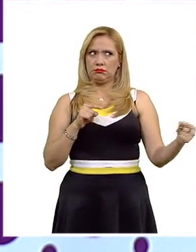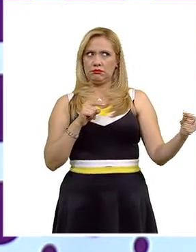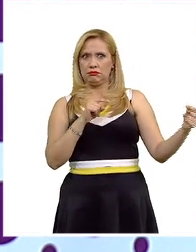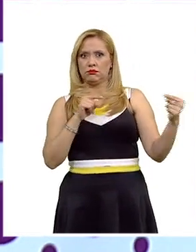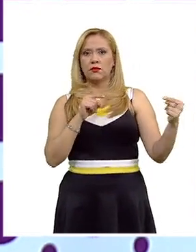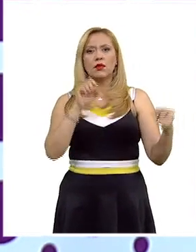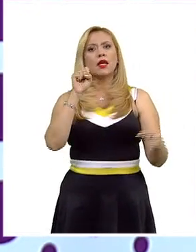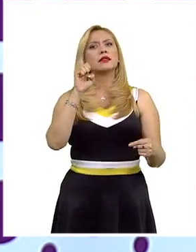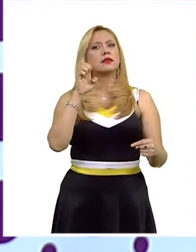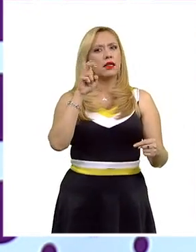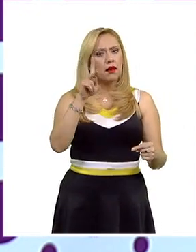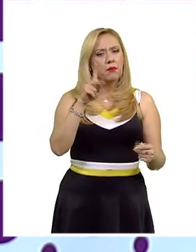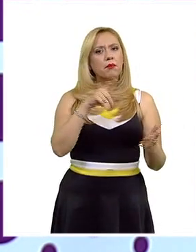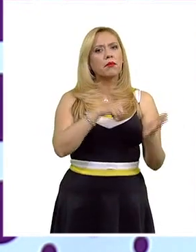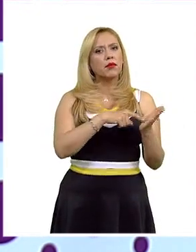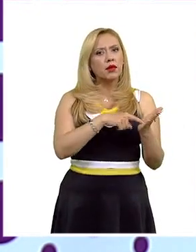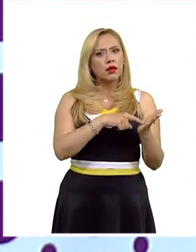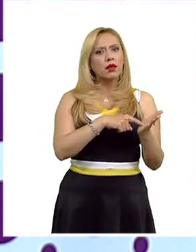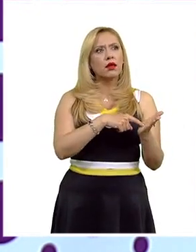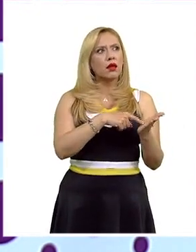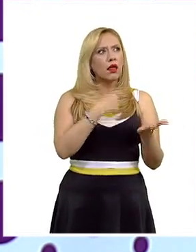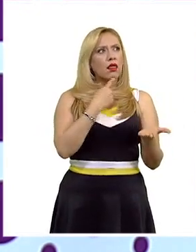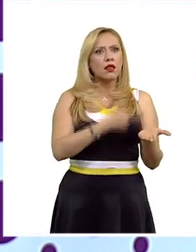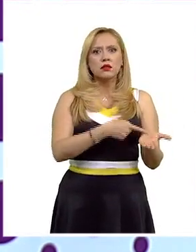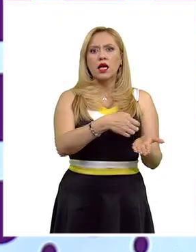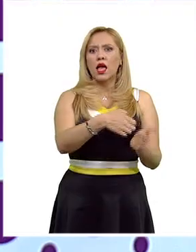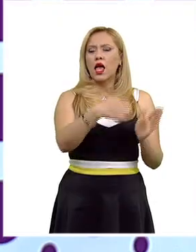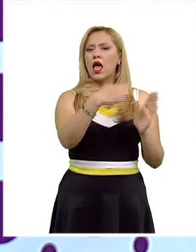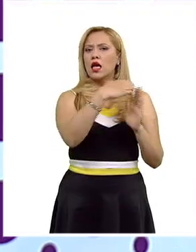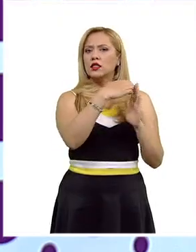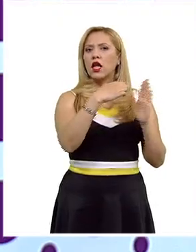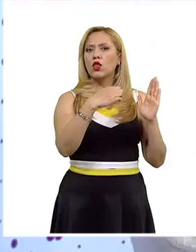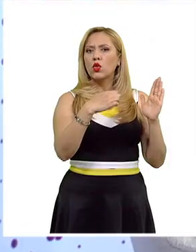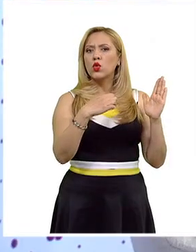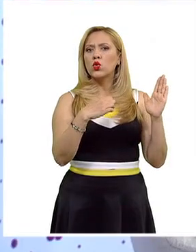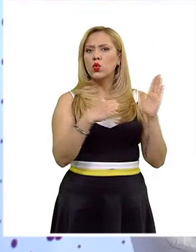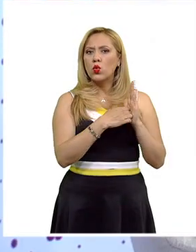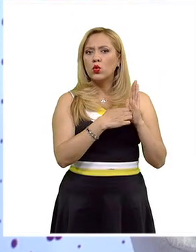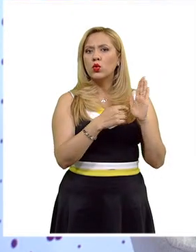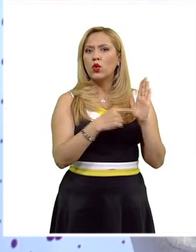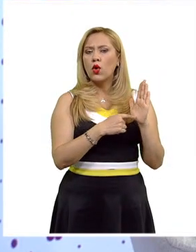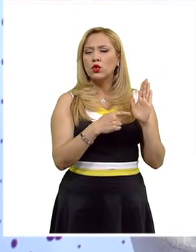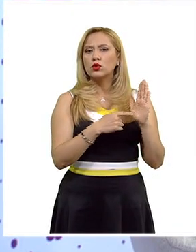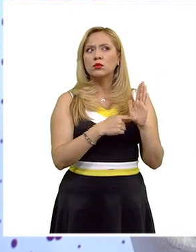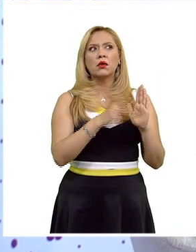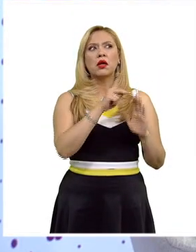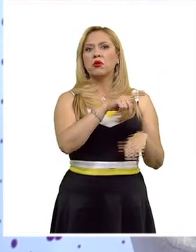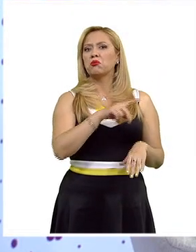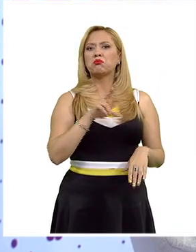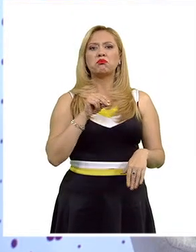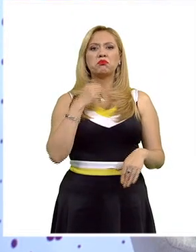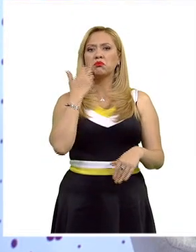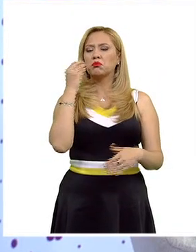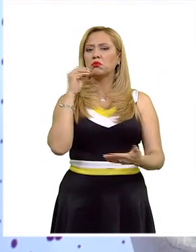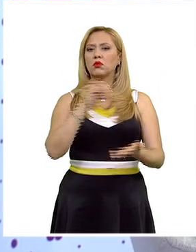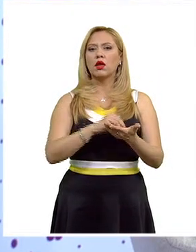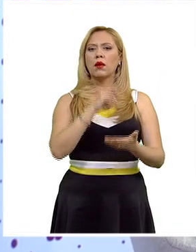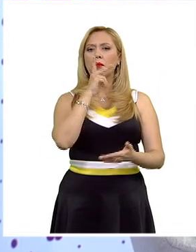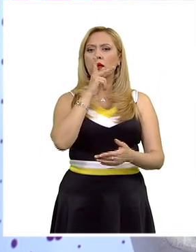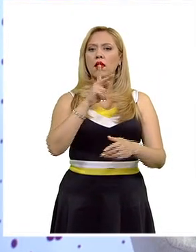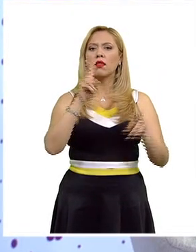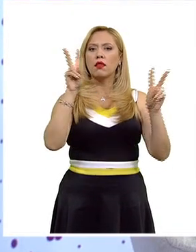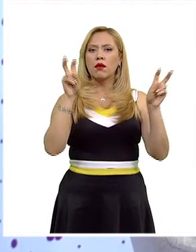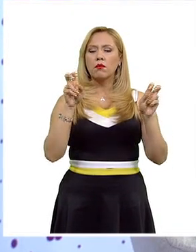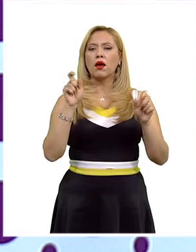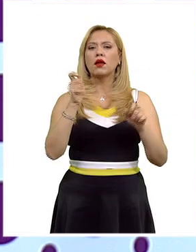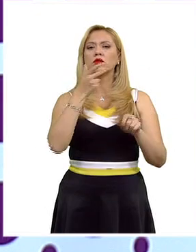SEP, para introducir temas de género. O sea, ahí me parece que tenemos todavía muchas cosas que trabajar, porque incluso quienes